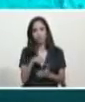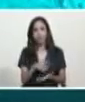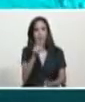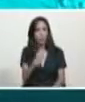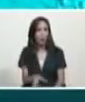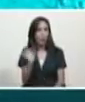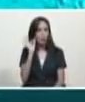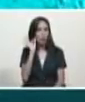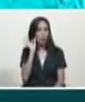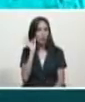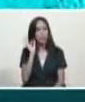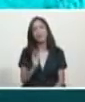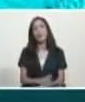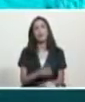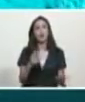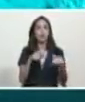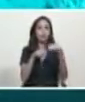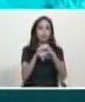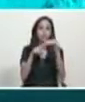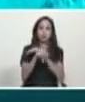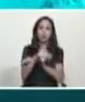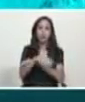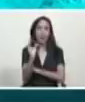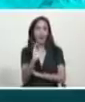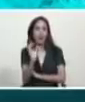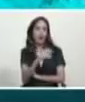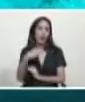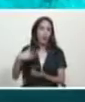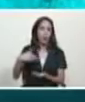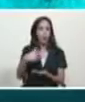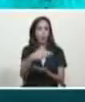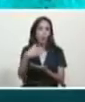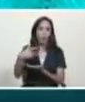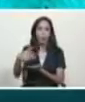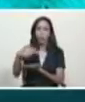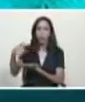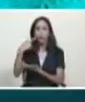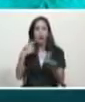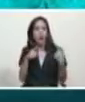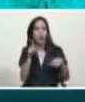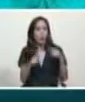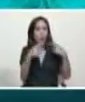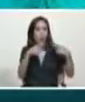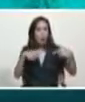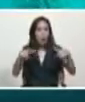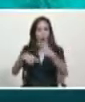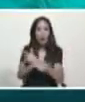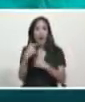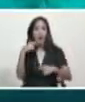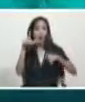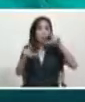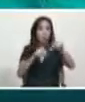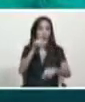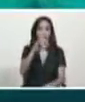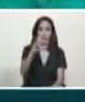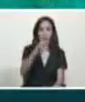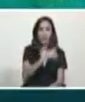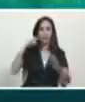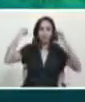recorrer algunas tiendas de Caracas y guindar en su Twitter y su Instagram un